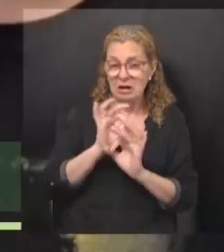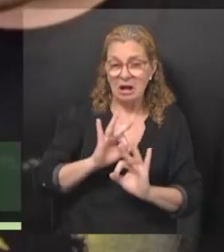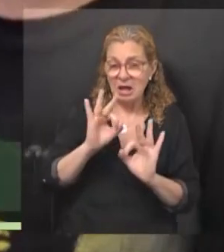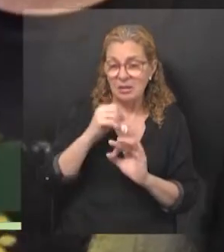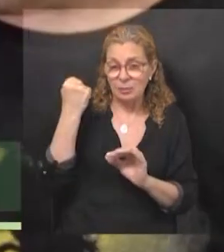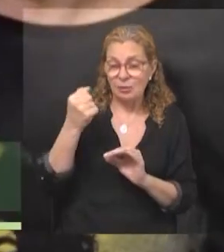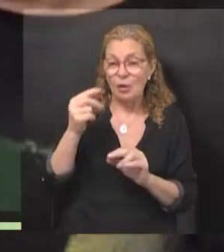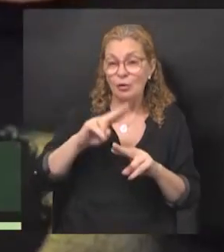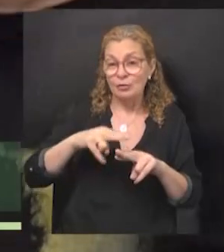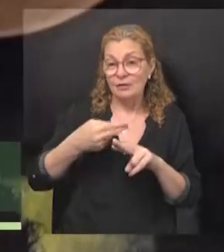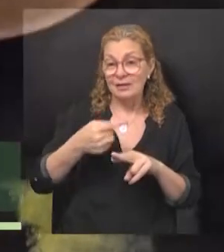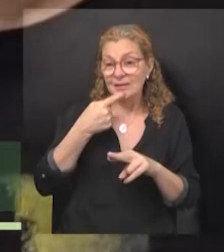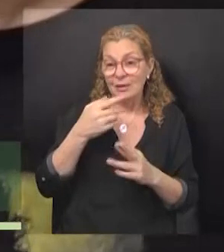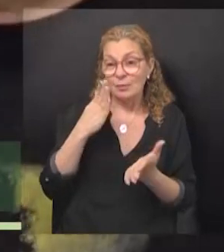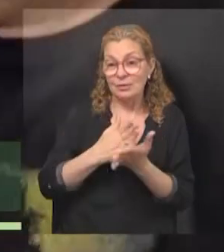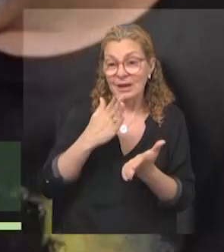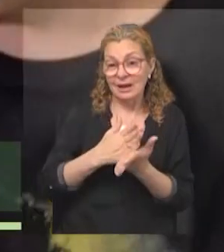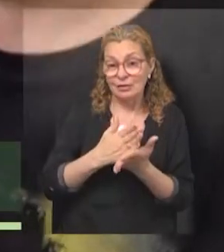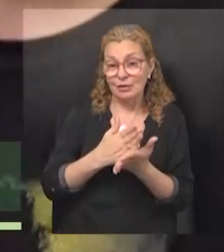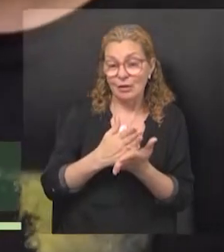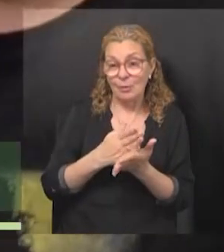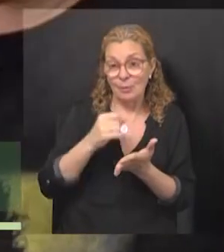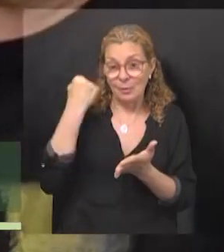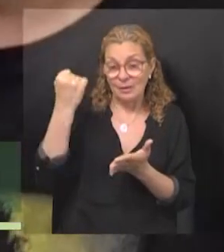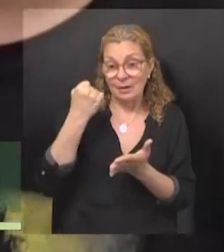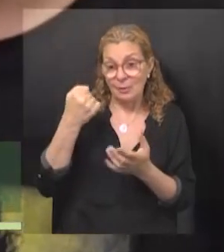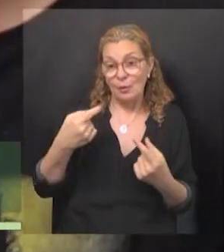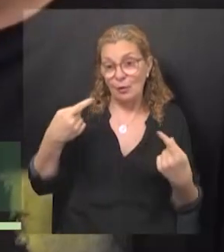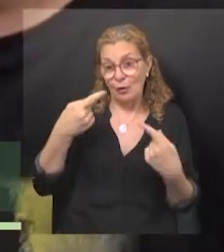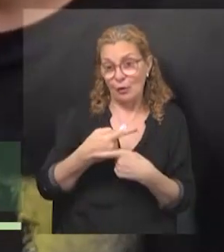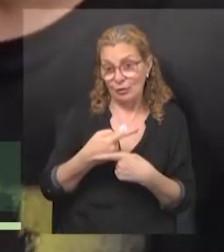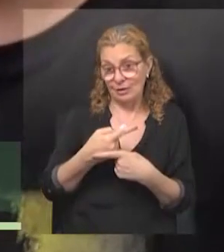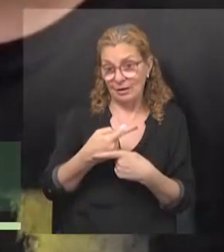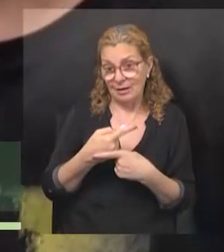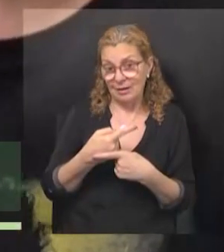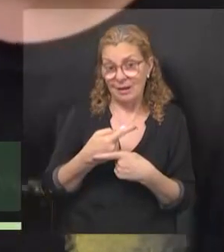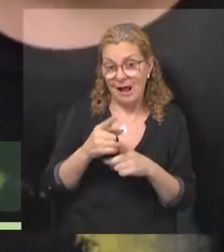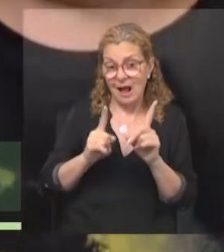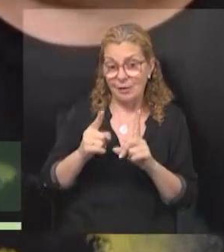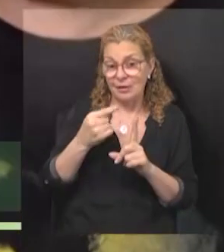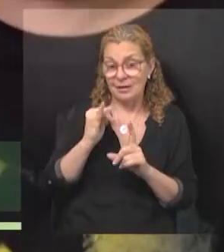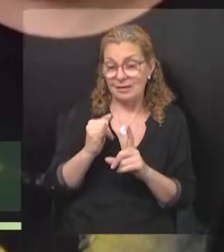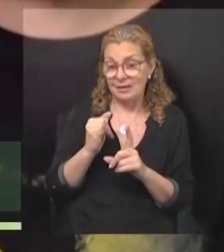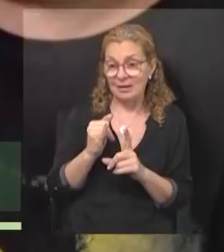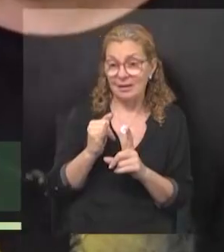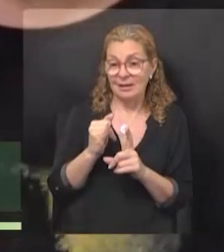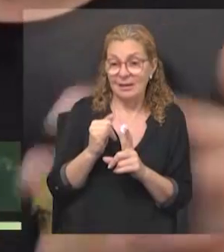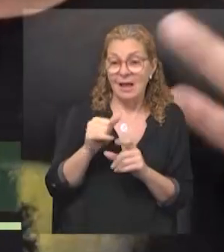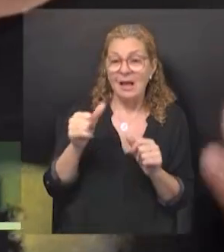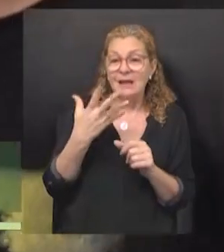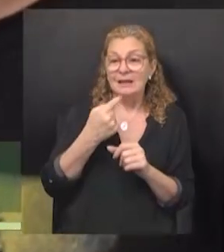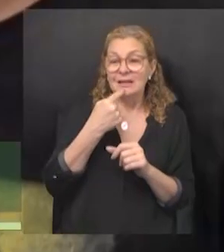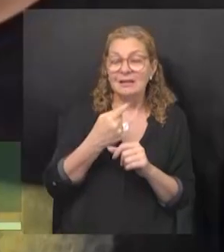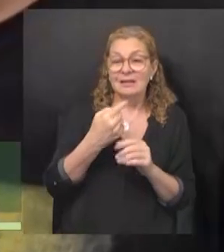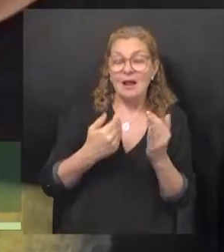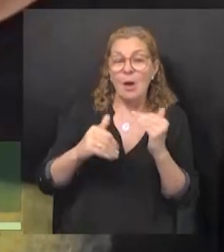esto nuevamente de entregar un derecho fundamental en nombre de combatir una cuestión que si bien ha significado